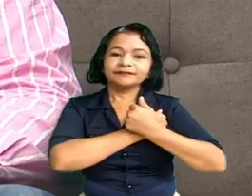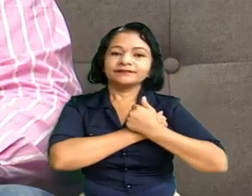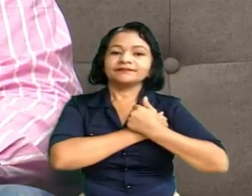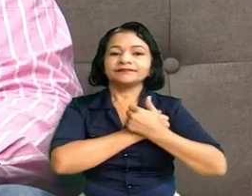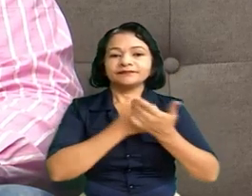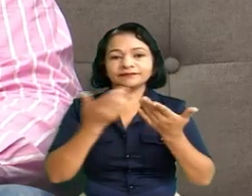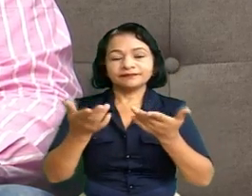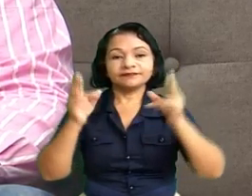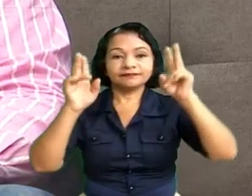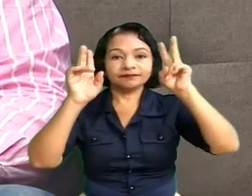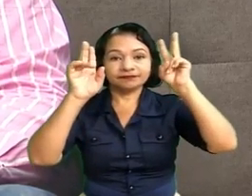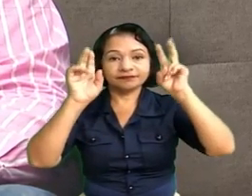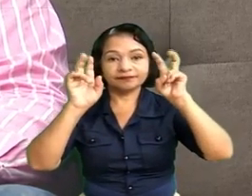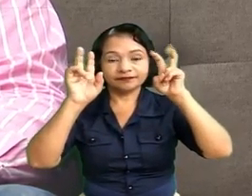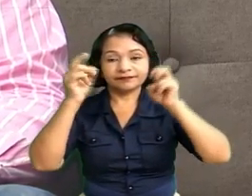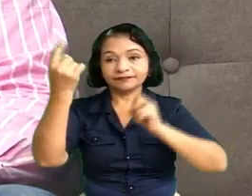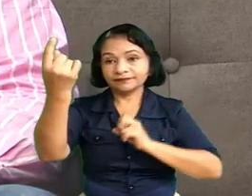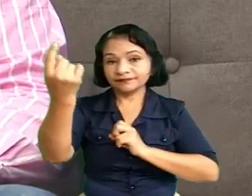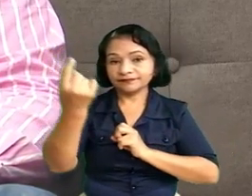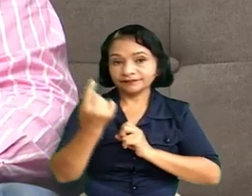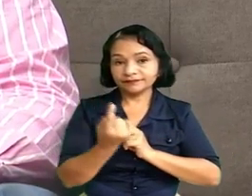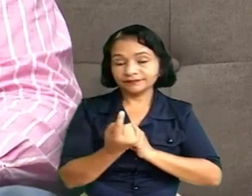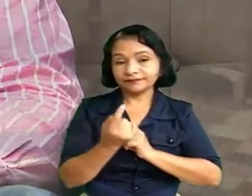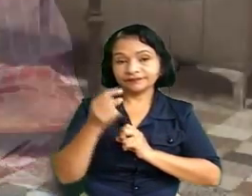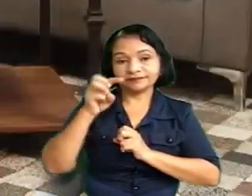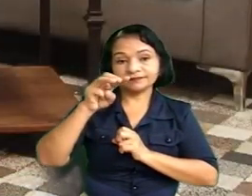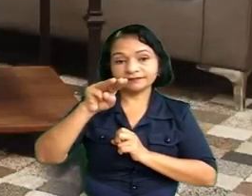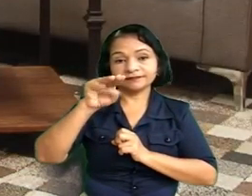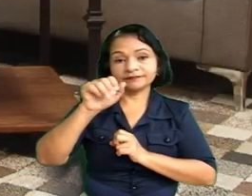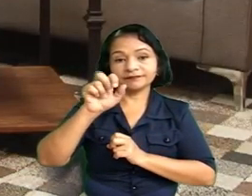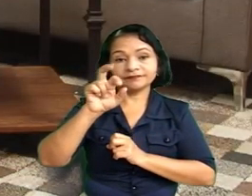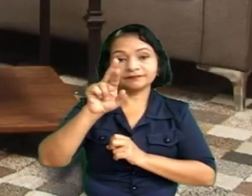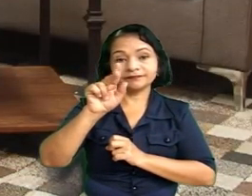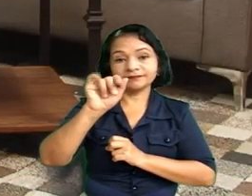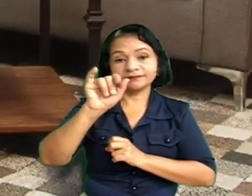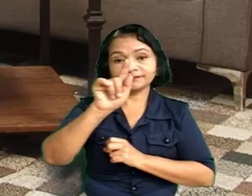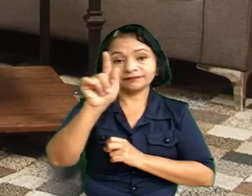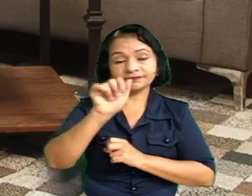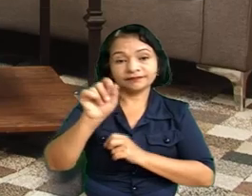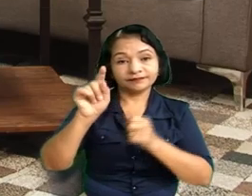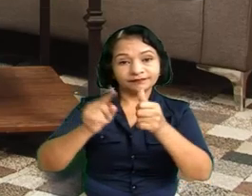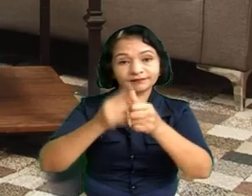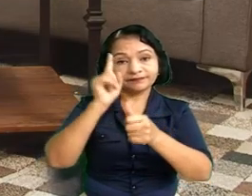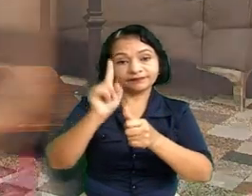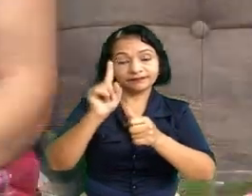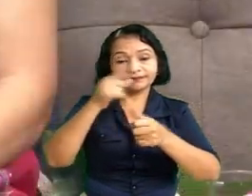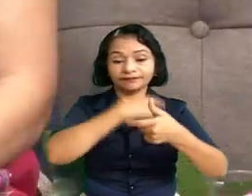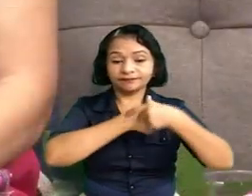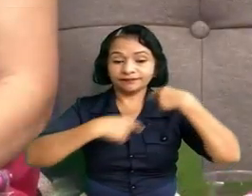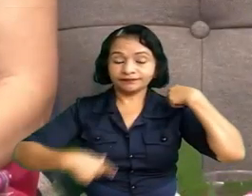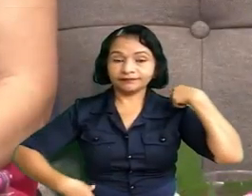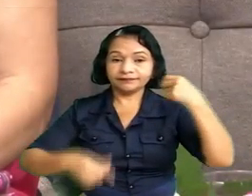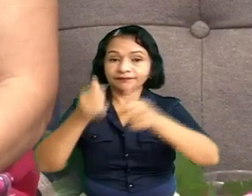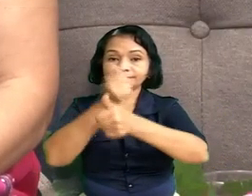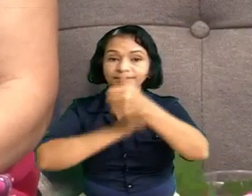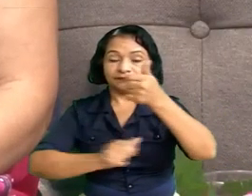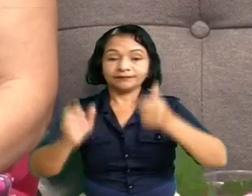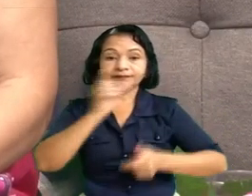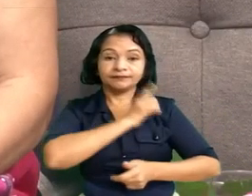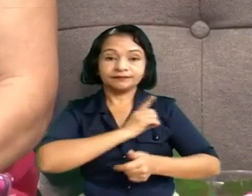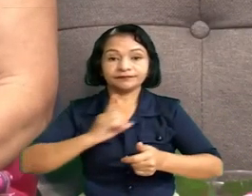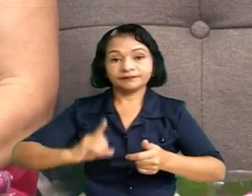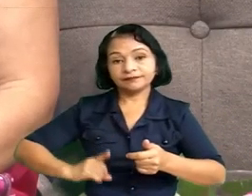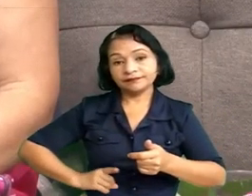conversar sobre este tema, pues se encuentra con nosotros la compañera Maritza Espinales, quien es primera vicepresidenta de la Asamblea Nacional y diputada por la